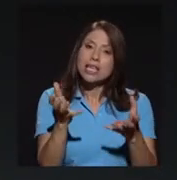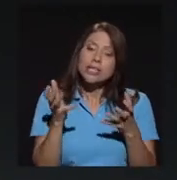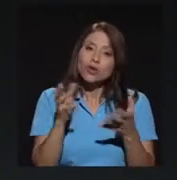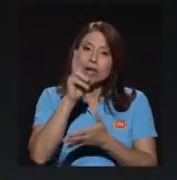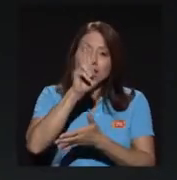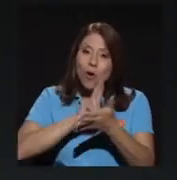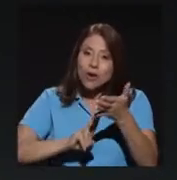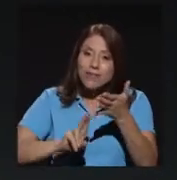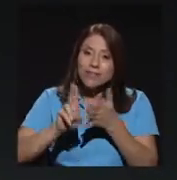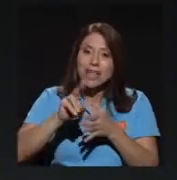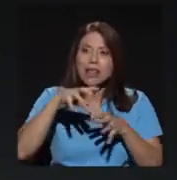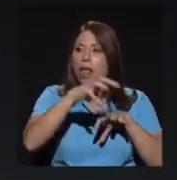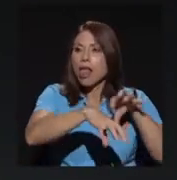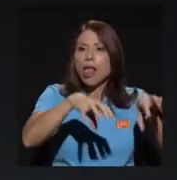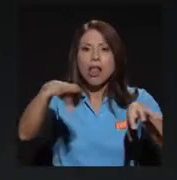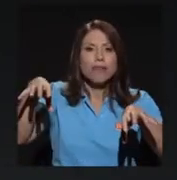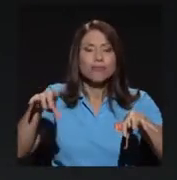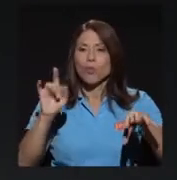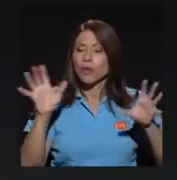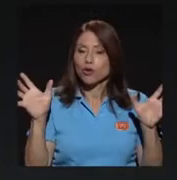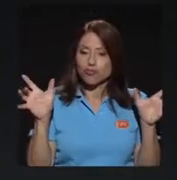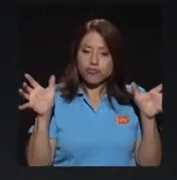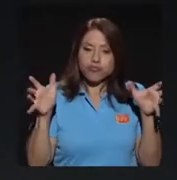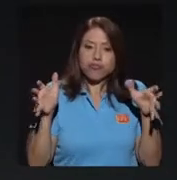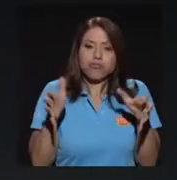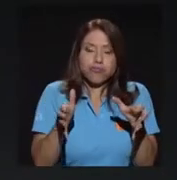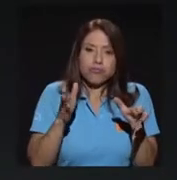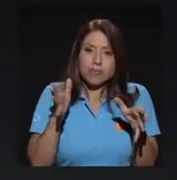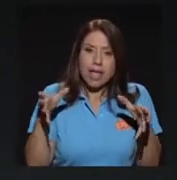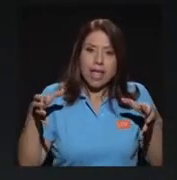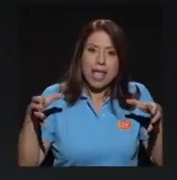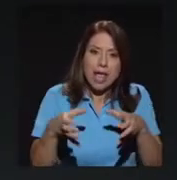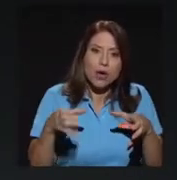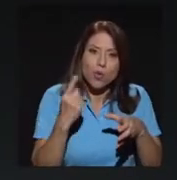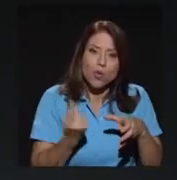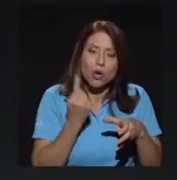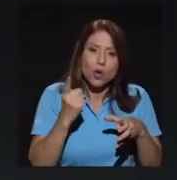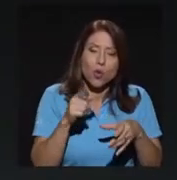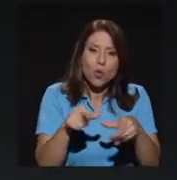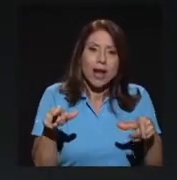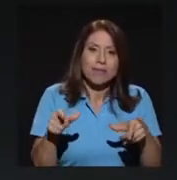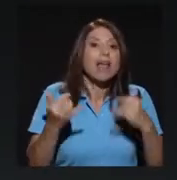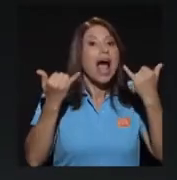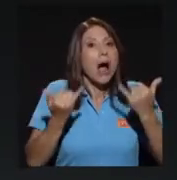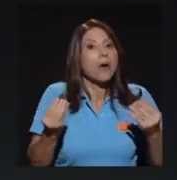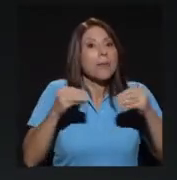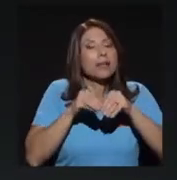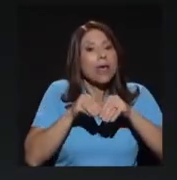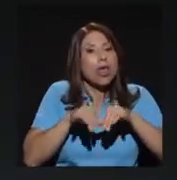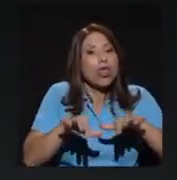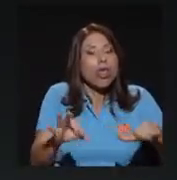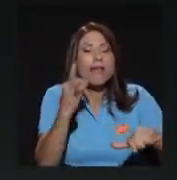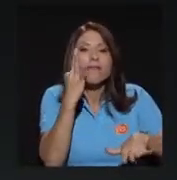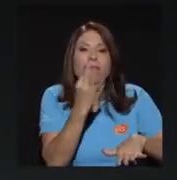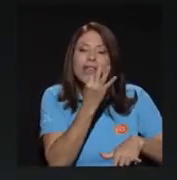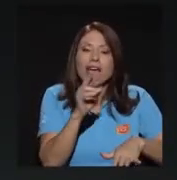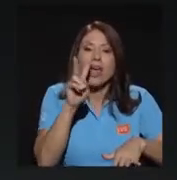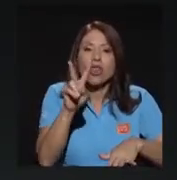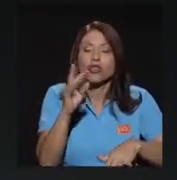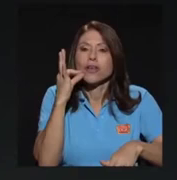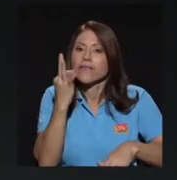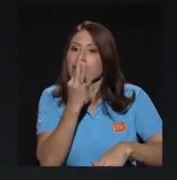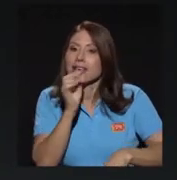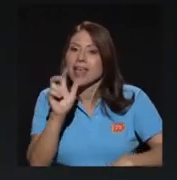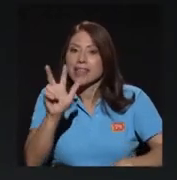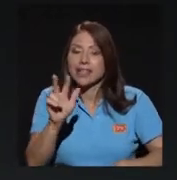en un único lugar que era este y que ahora se ha expandido lo que se llama la finca 2 y la finca 3 pero en cuenta no sé